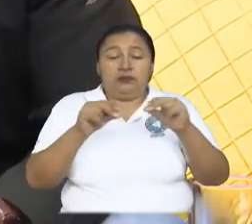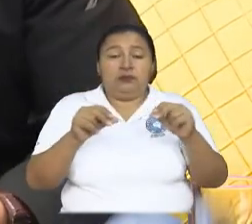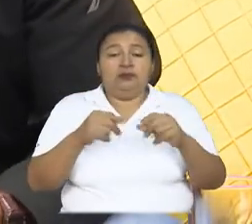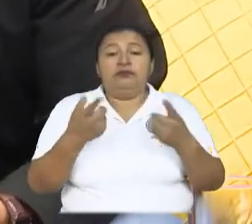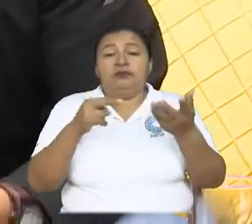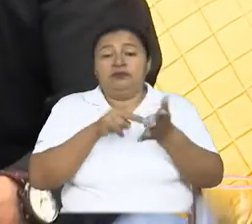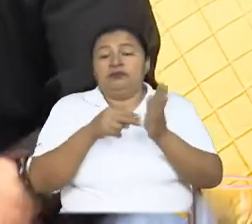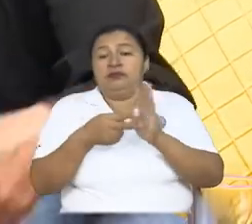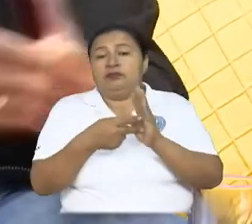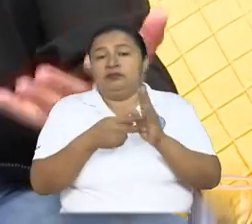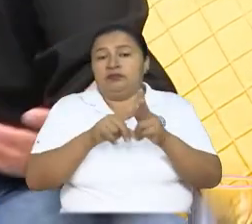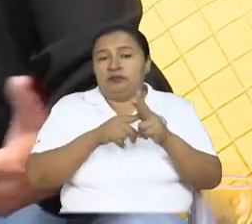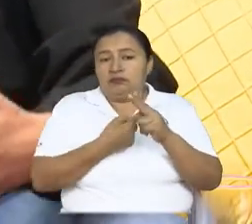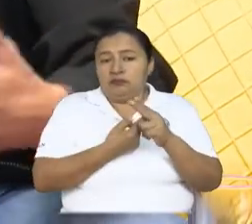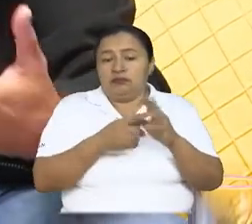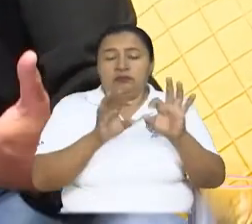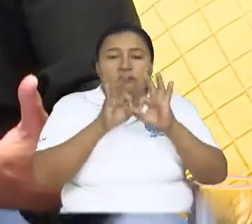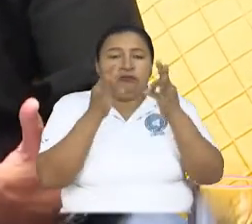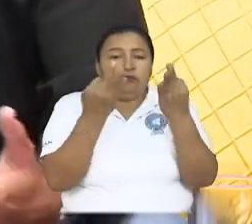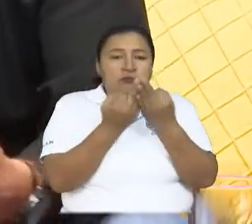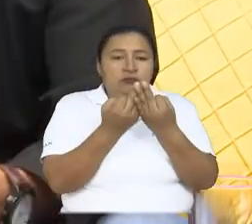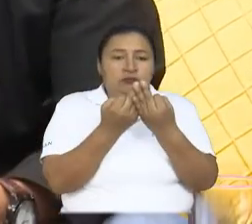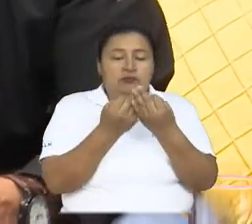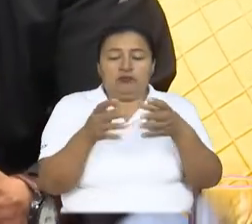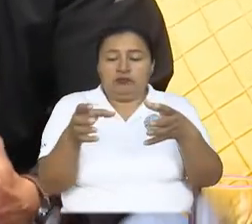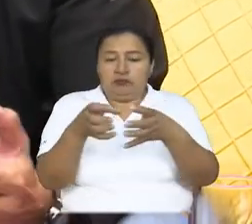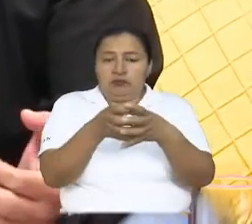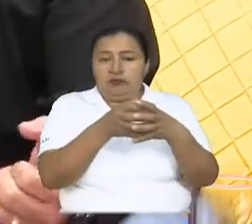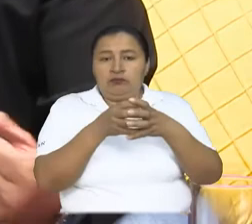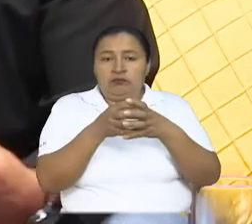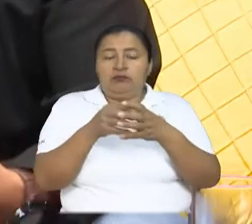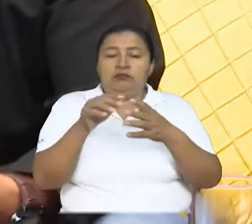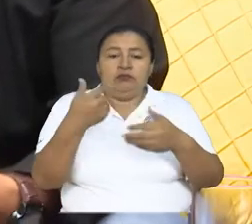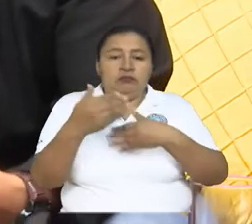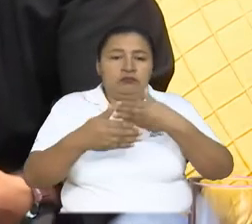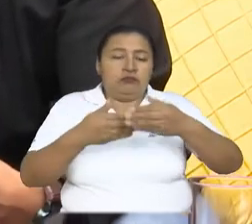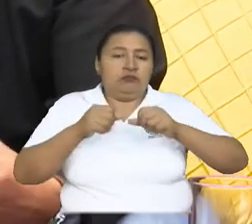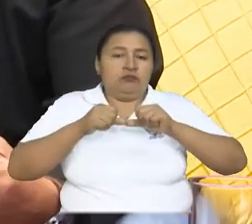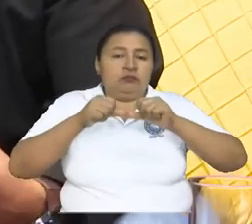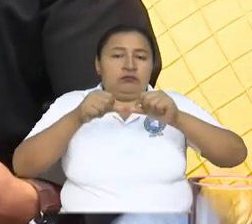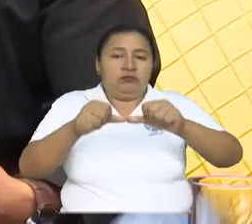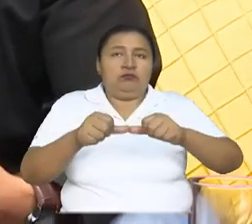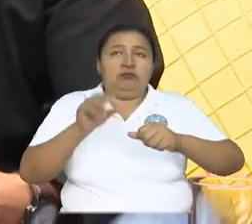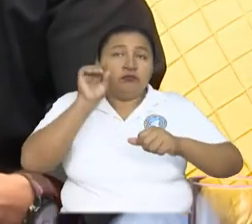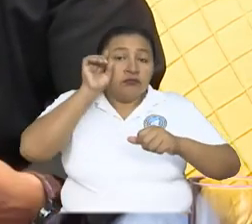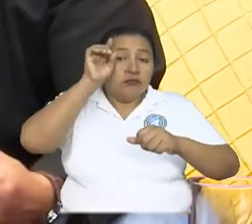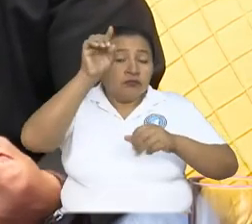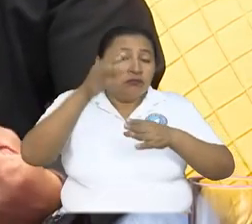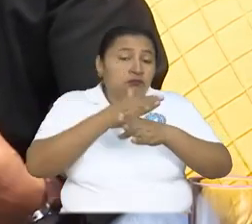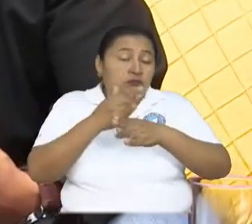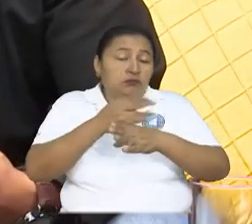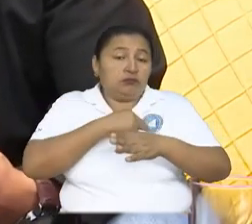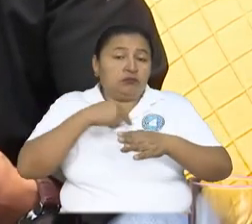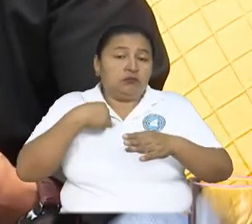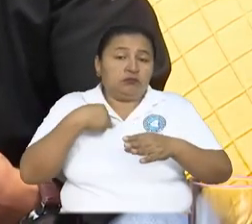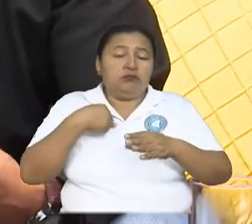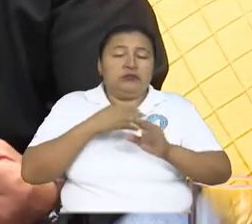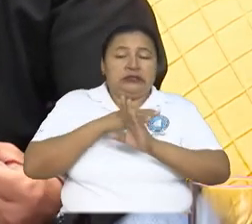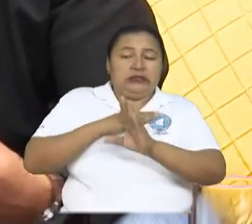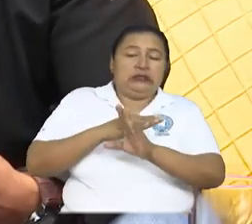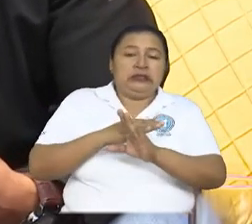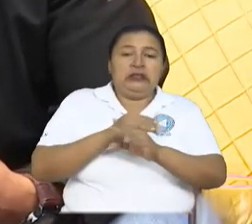desde la con la familia en la comunidad después vamos a seguir digamos desarrollando acciones contra el cica